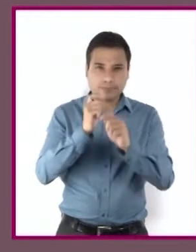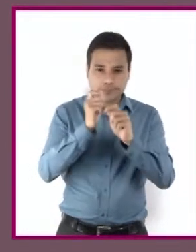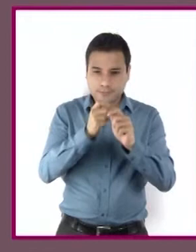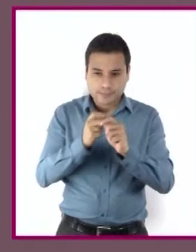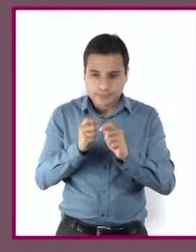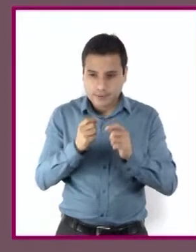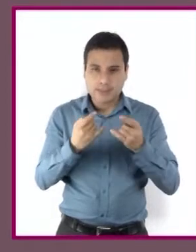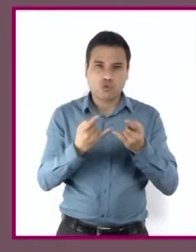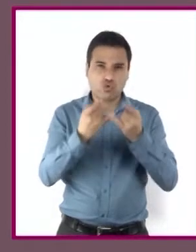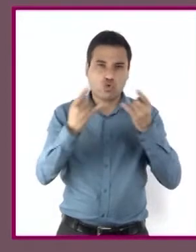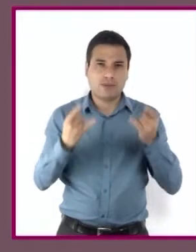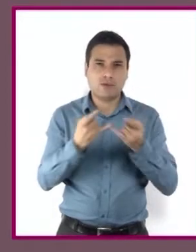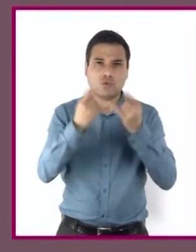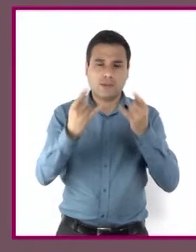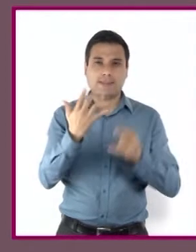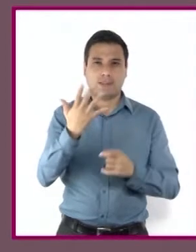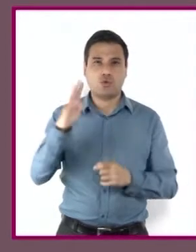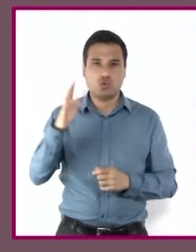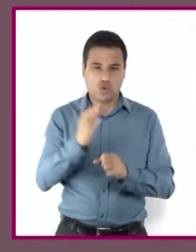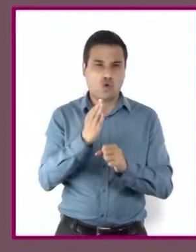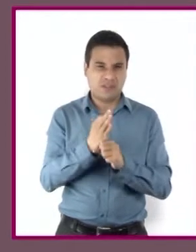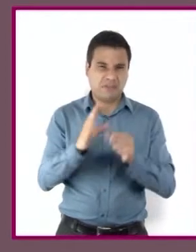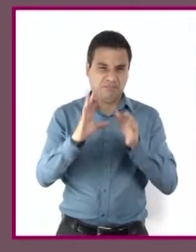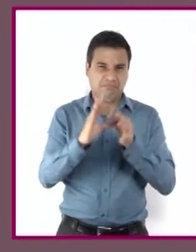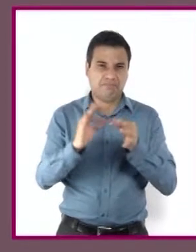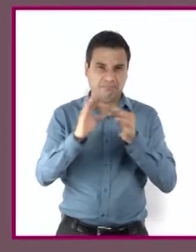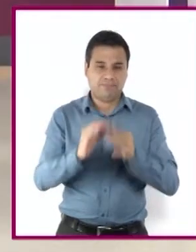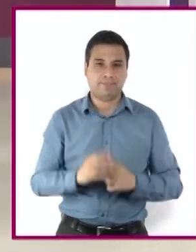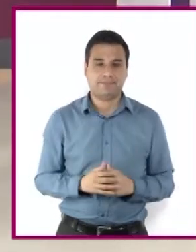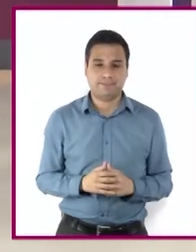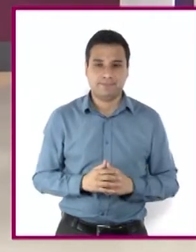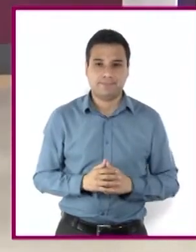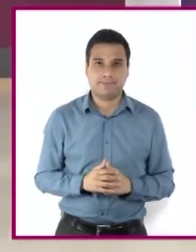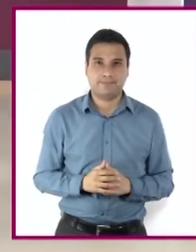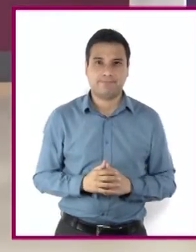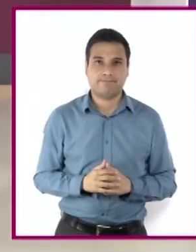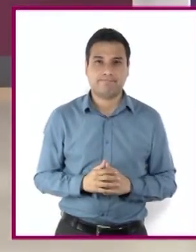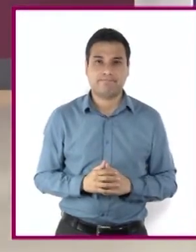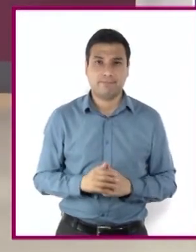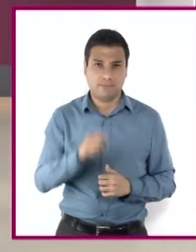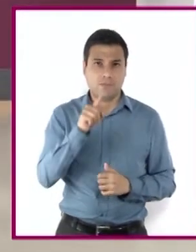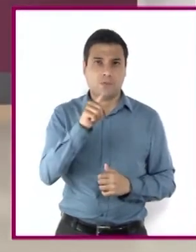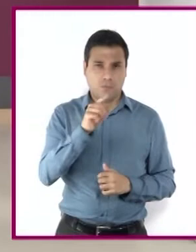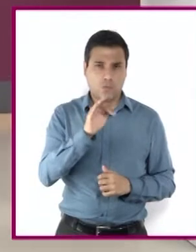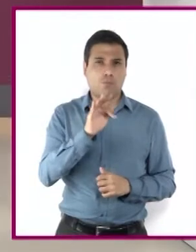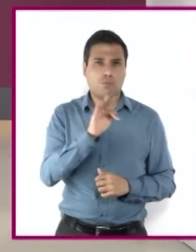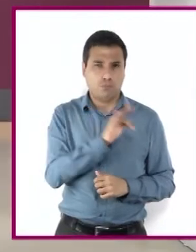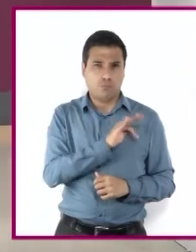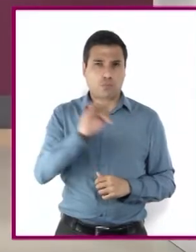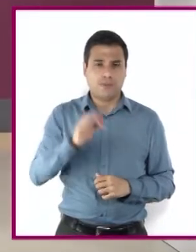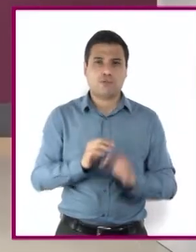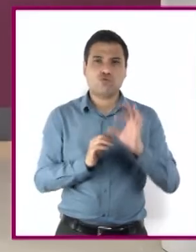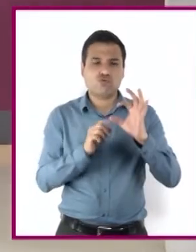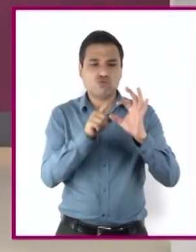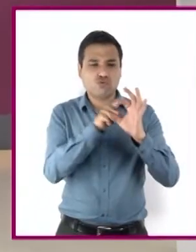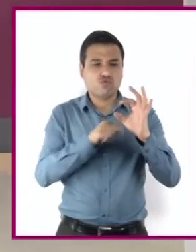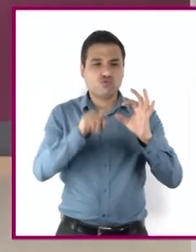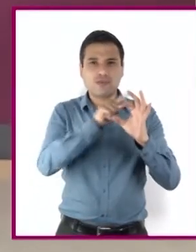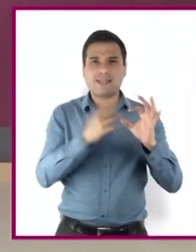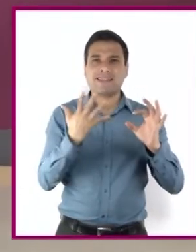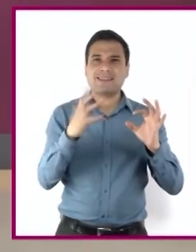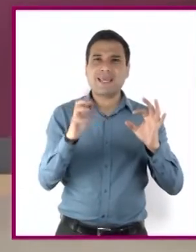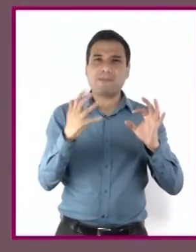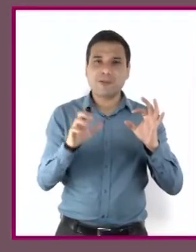leyenda de los 5 soles que analizaremos a continuación. Puedes utilizar tu moneda de 10 pesos para conocer